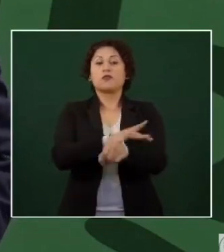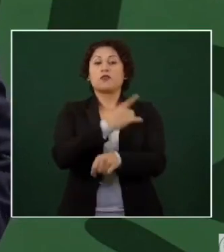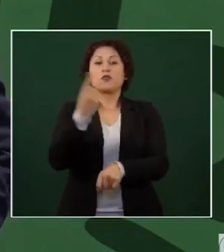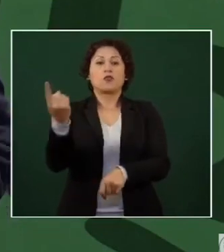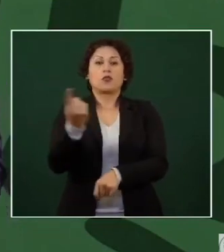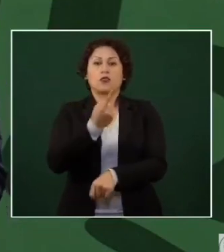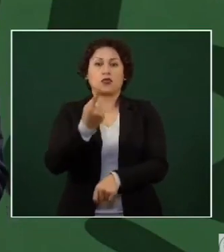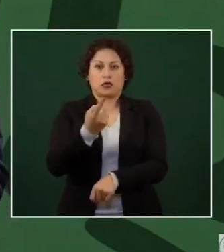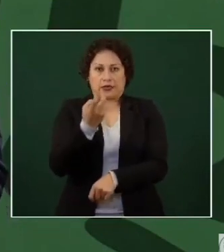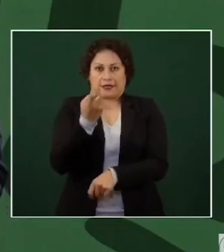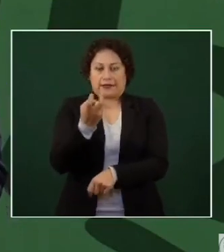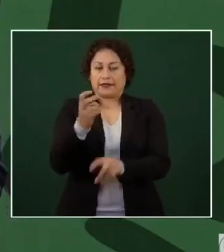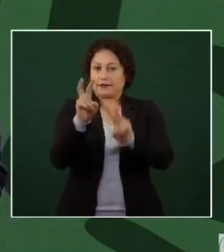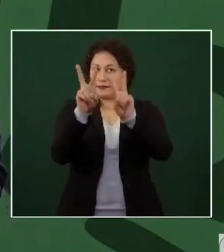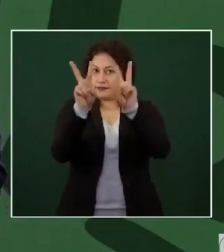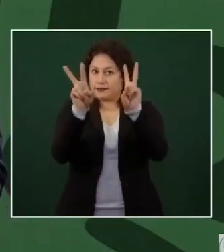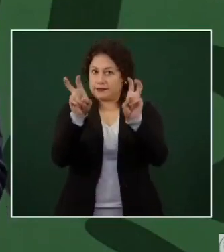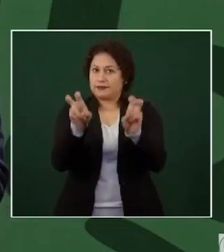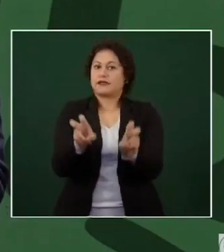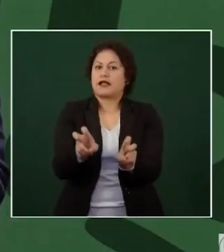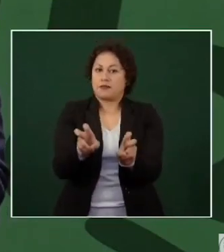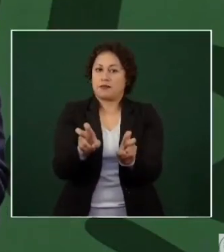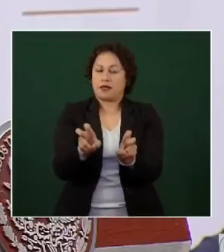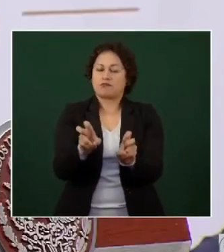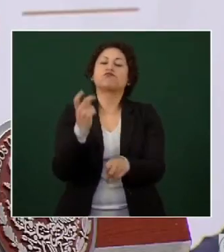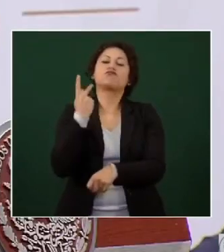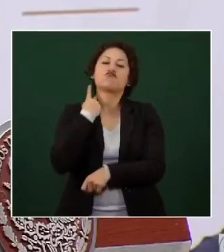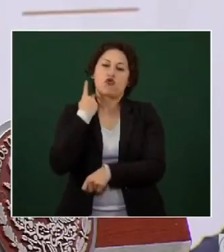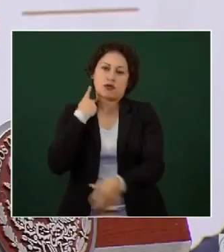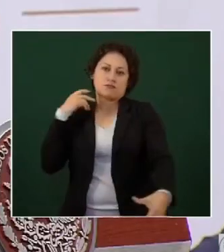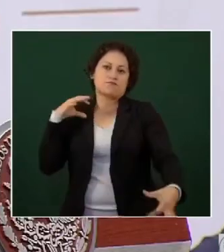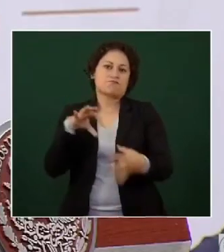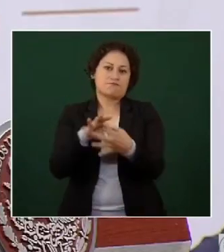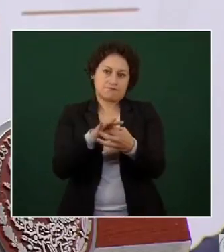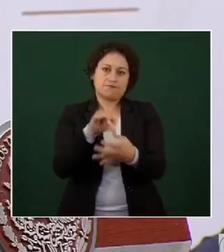también es un asunto político.